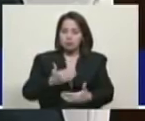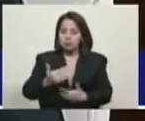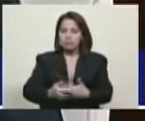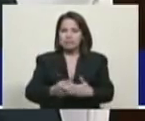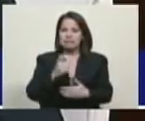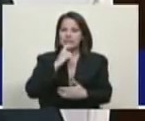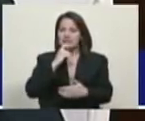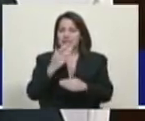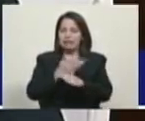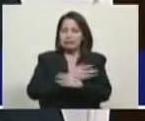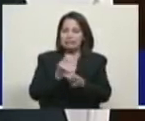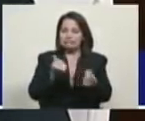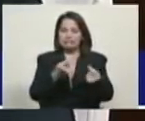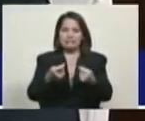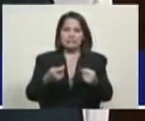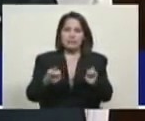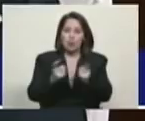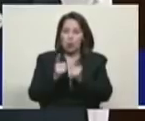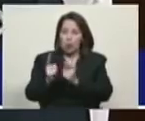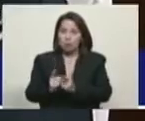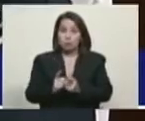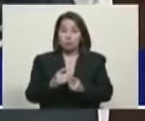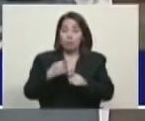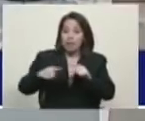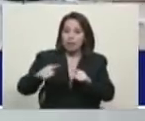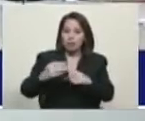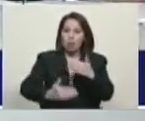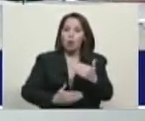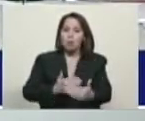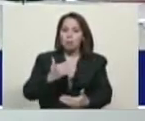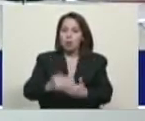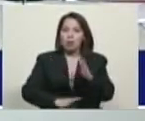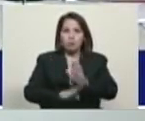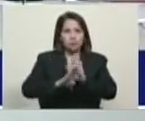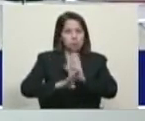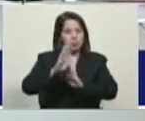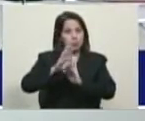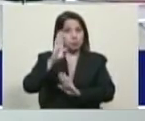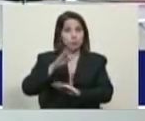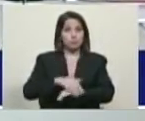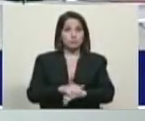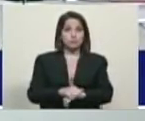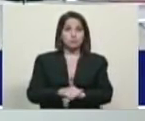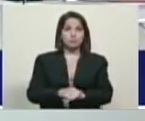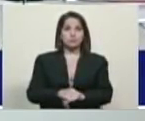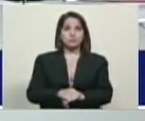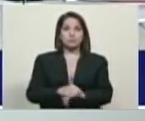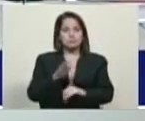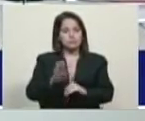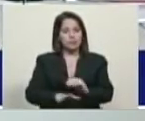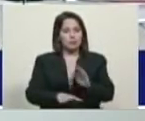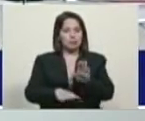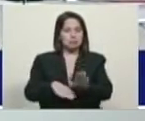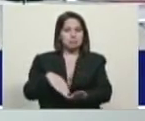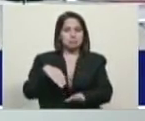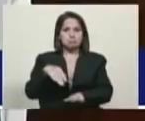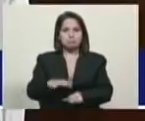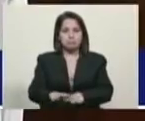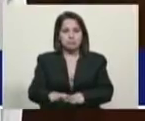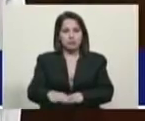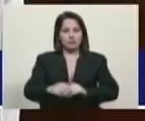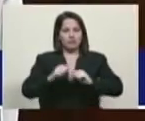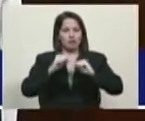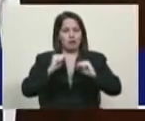recursos, se vienen alcanzando. Poco a poco vamos lejos, con un paso sostenido,